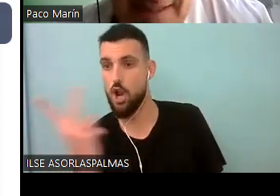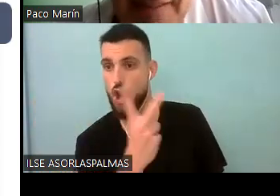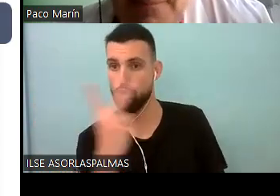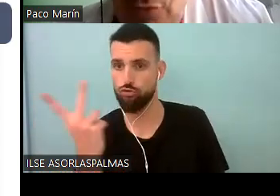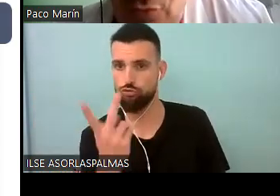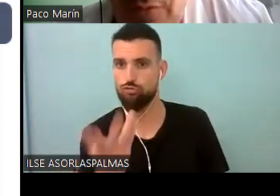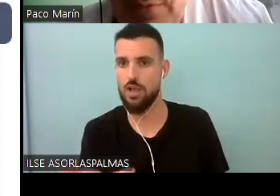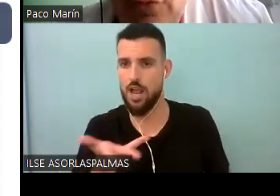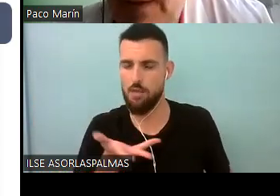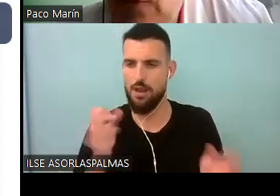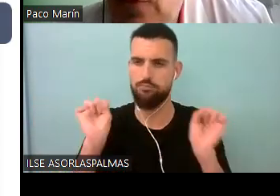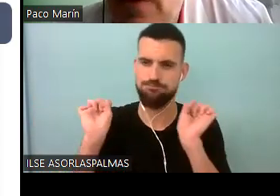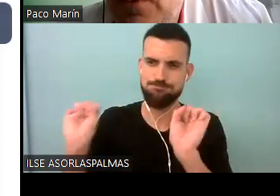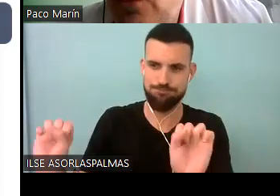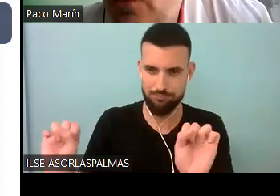la vitamina C por su